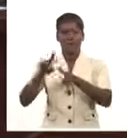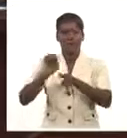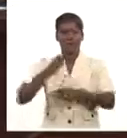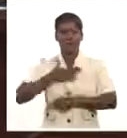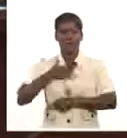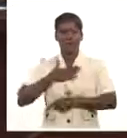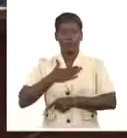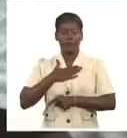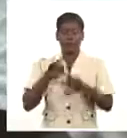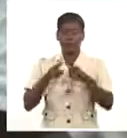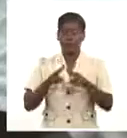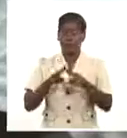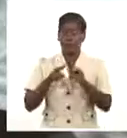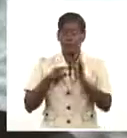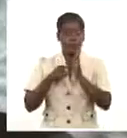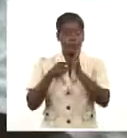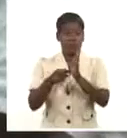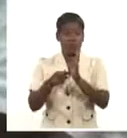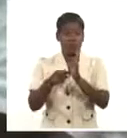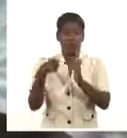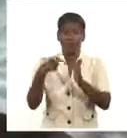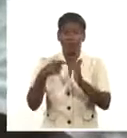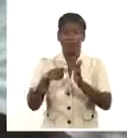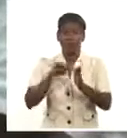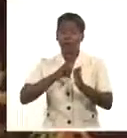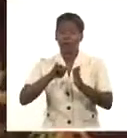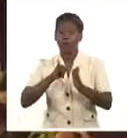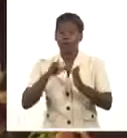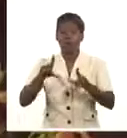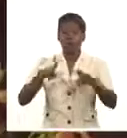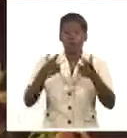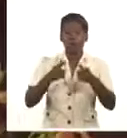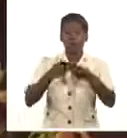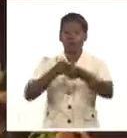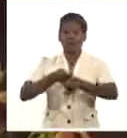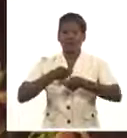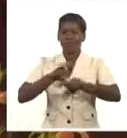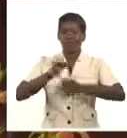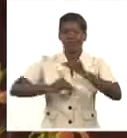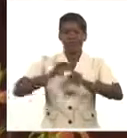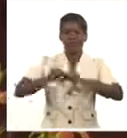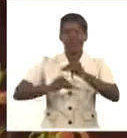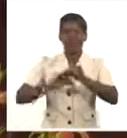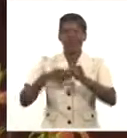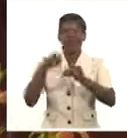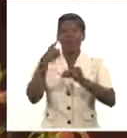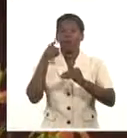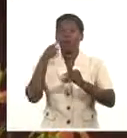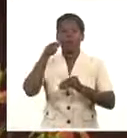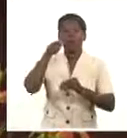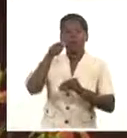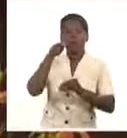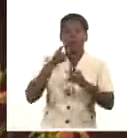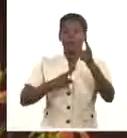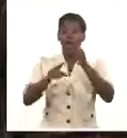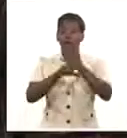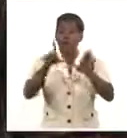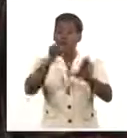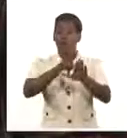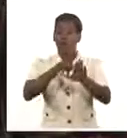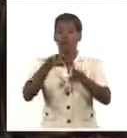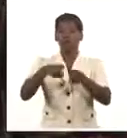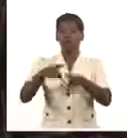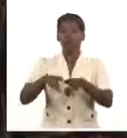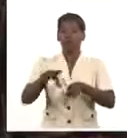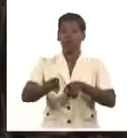potenciar las producciones agropecuarias, combatir las ilegalidades, fortalecer la disciplina y organización a partir del trabajo sistemático de las organizaciones